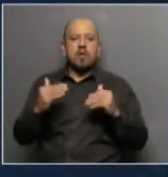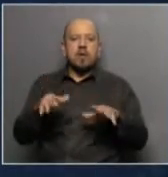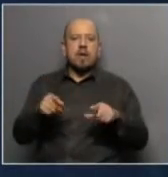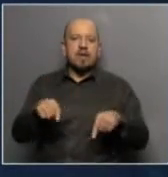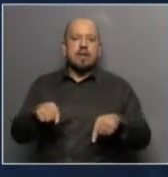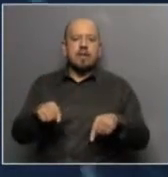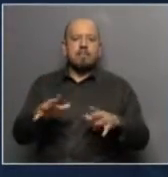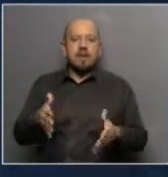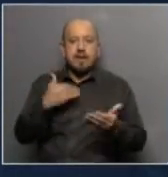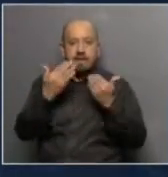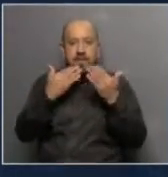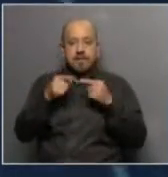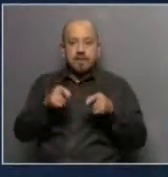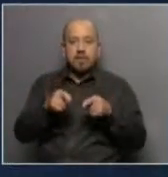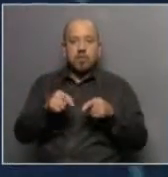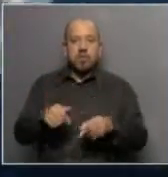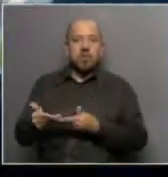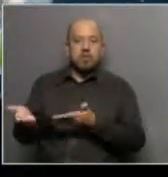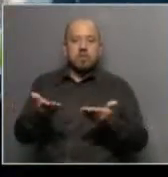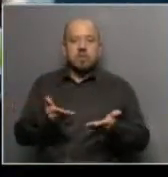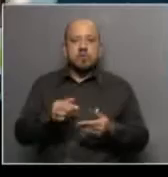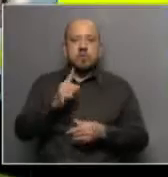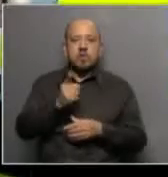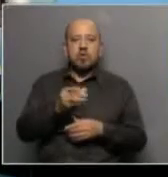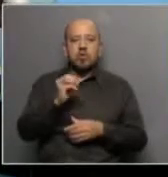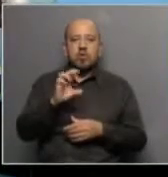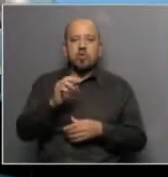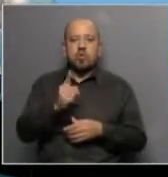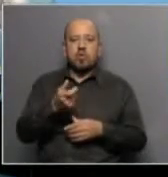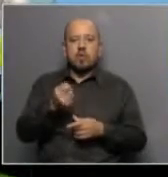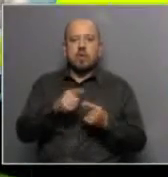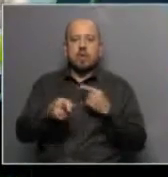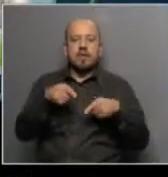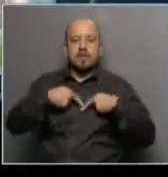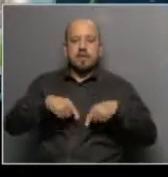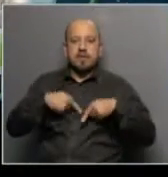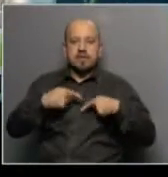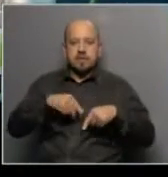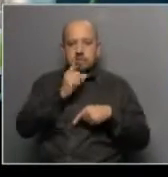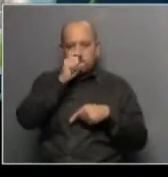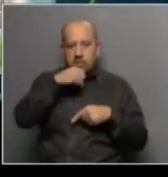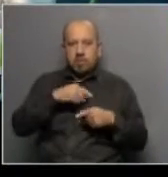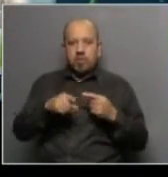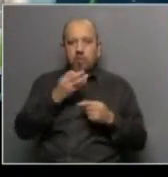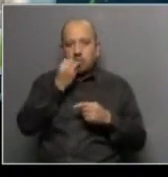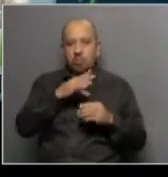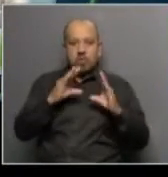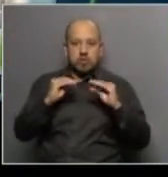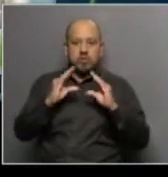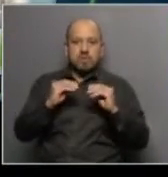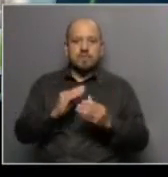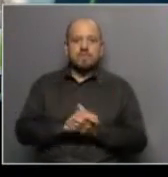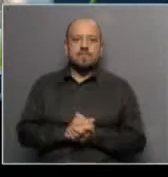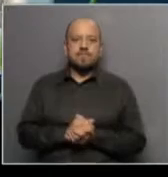es la pregunta. Para conversar sobre esto vamos a recibir a Adriana Gorga, que es directora de Desarrollo Urbano de la Intendencia de Montevideo. Adriana, buenas noches.